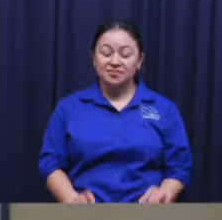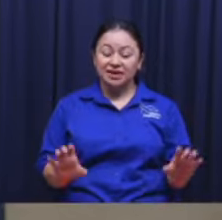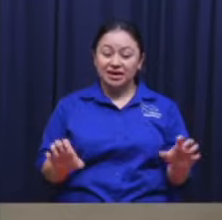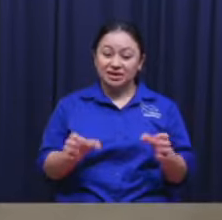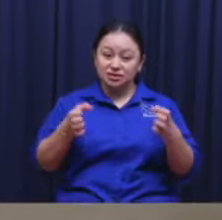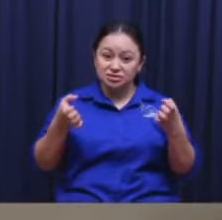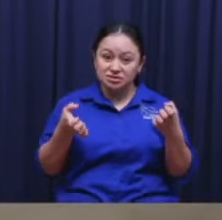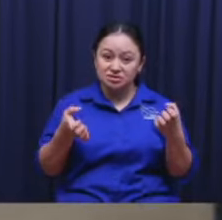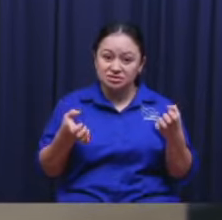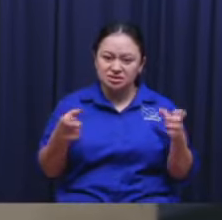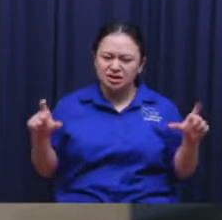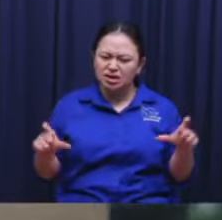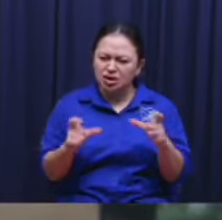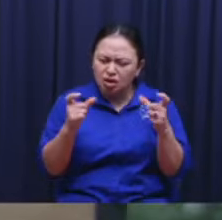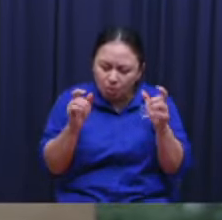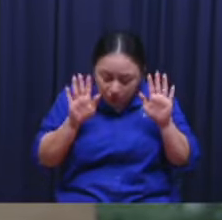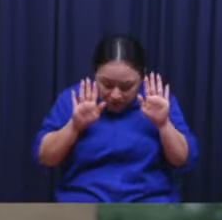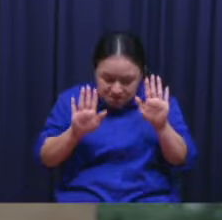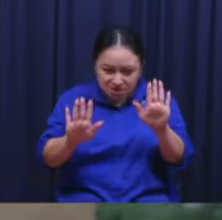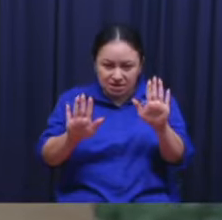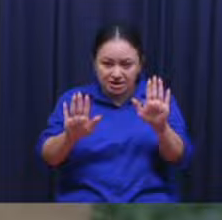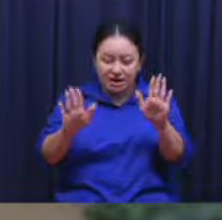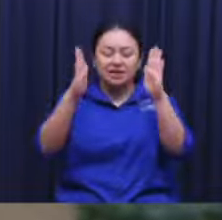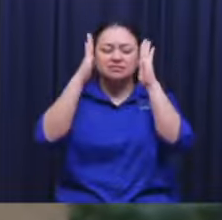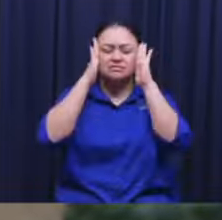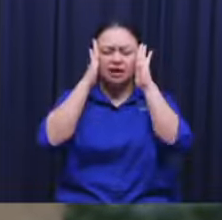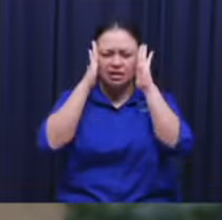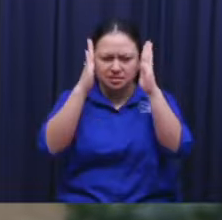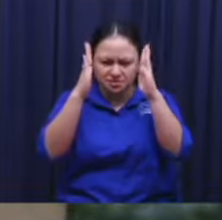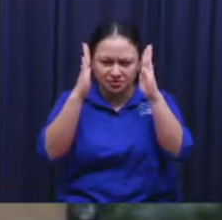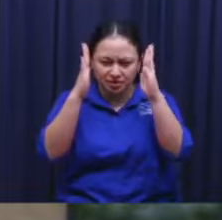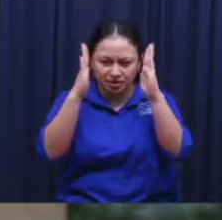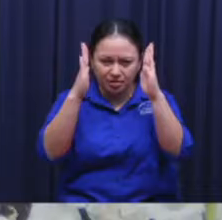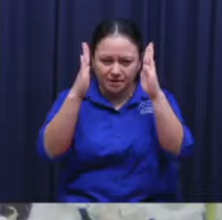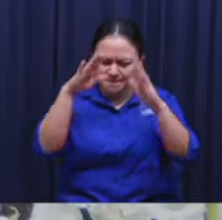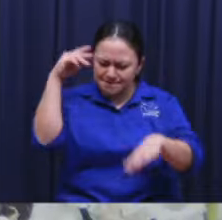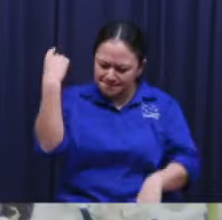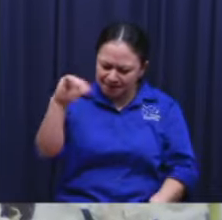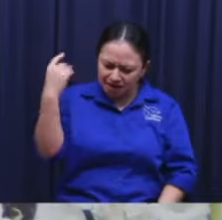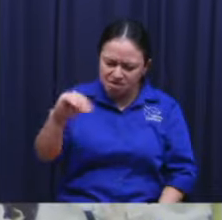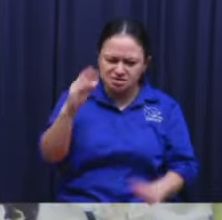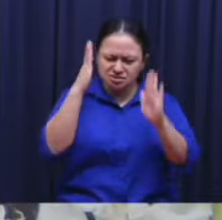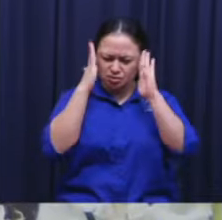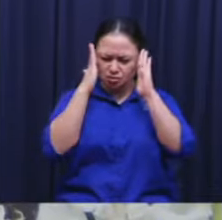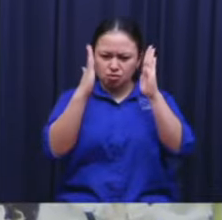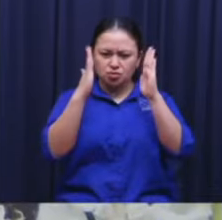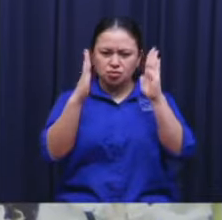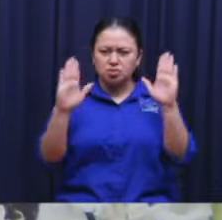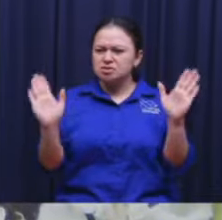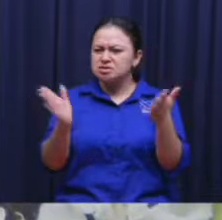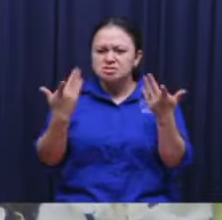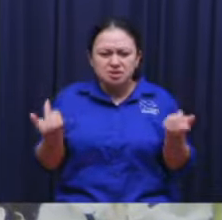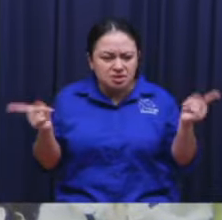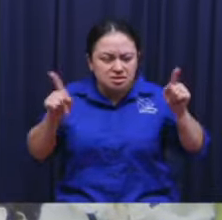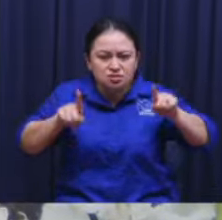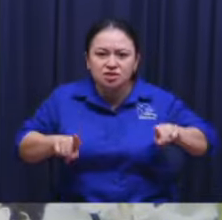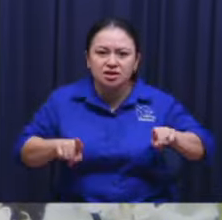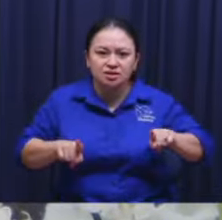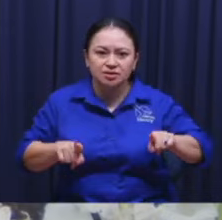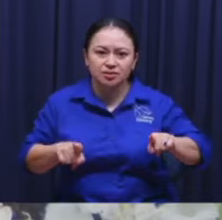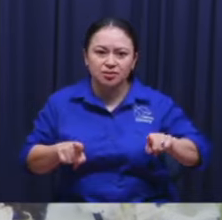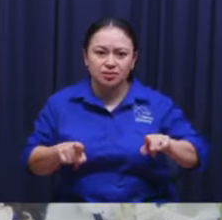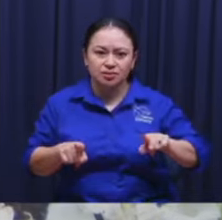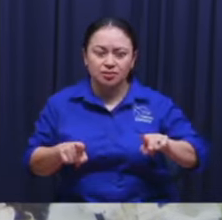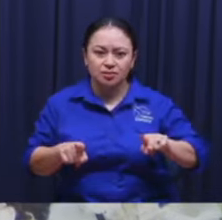Entonces, ¿cómo vas a resistir? Estando alerta. Alerta, pilas. ¿Qué está pasando? ¿Qué está pasando?